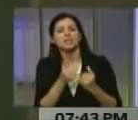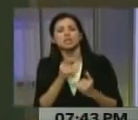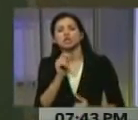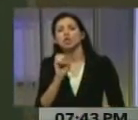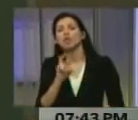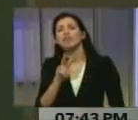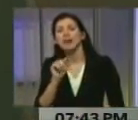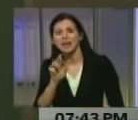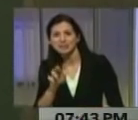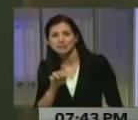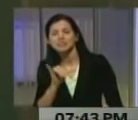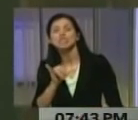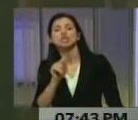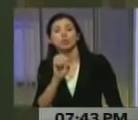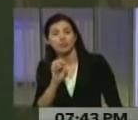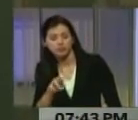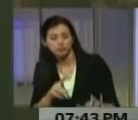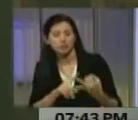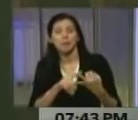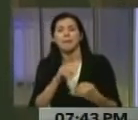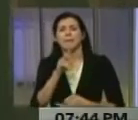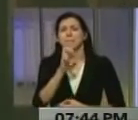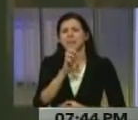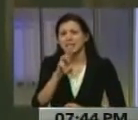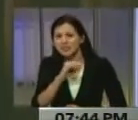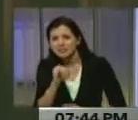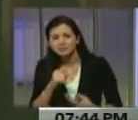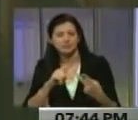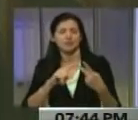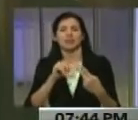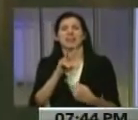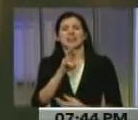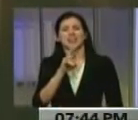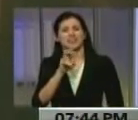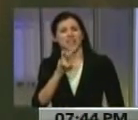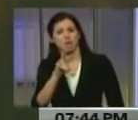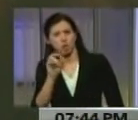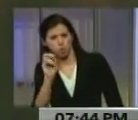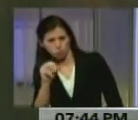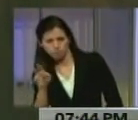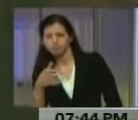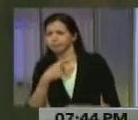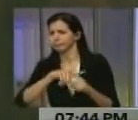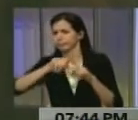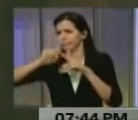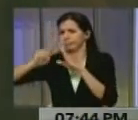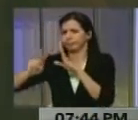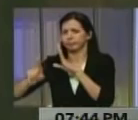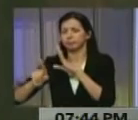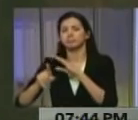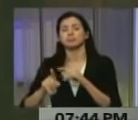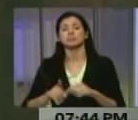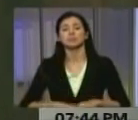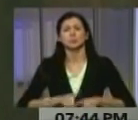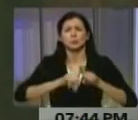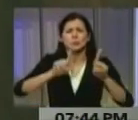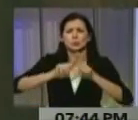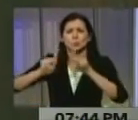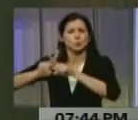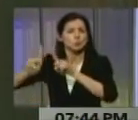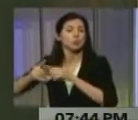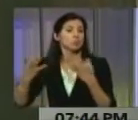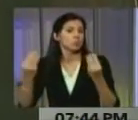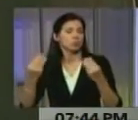Pérez, pasando por un César Rengifo, por un Armando Reverón, por un Alirio Ramas. Tenemos acá una verdadera riqueza y una